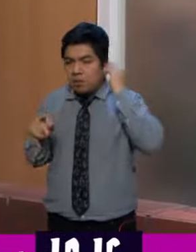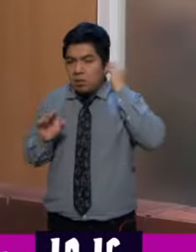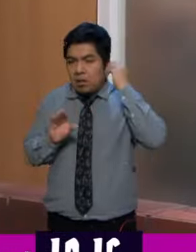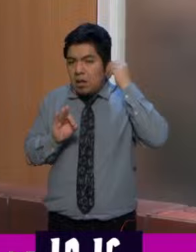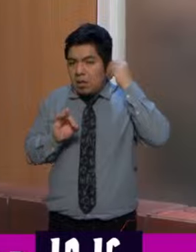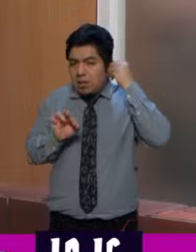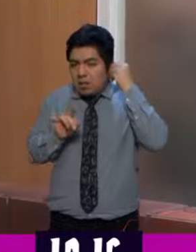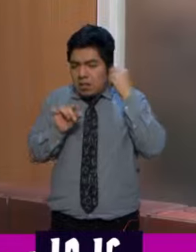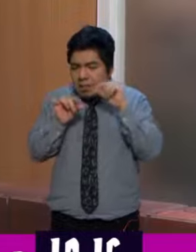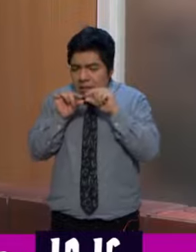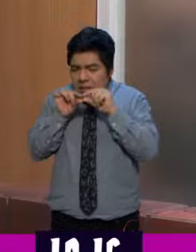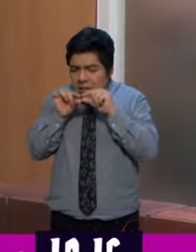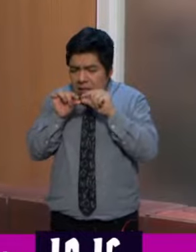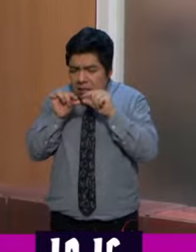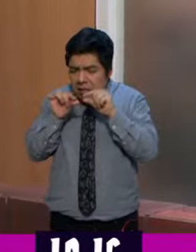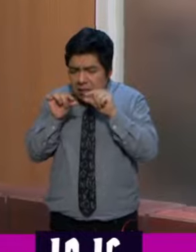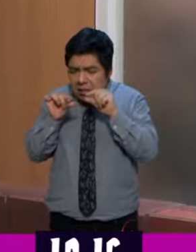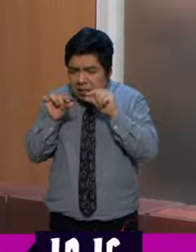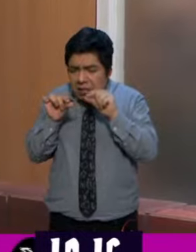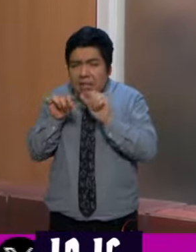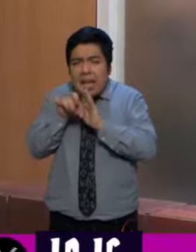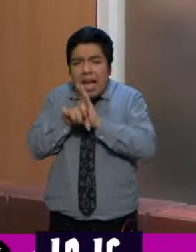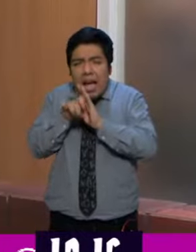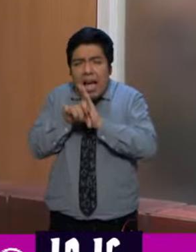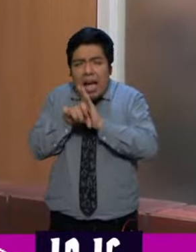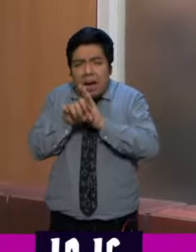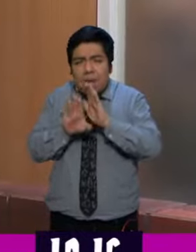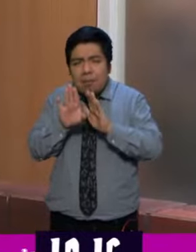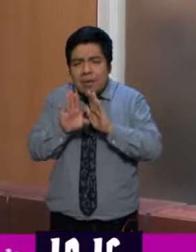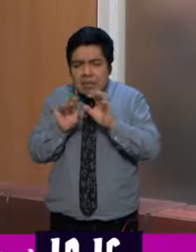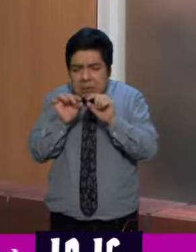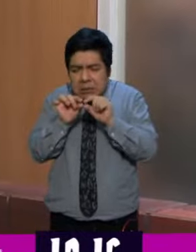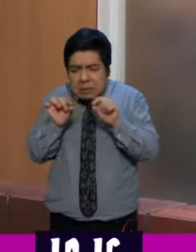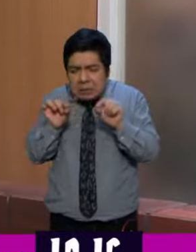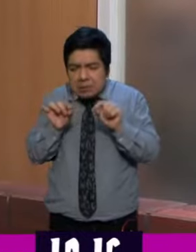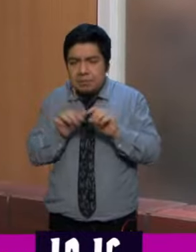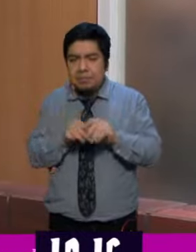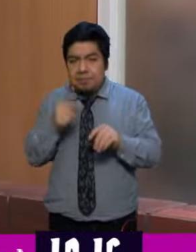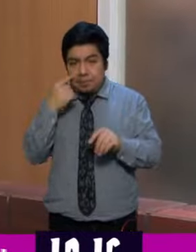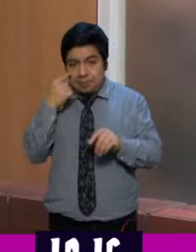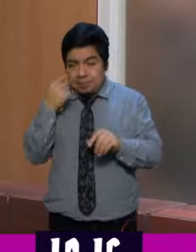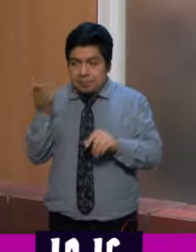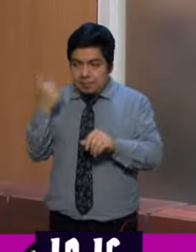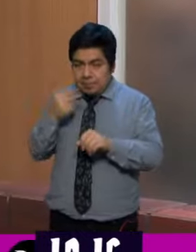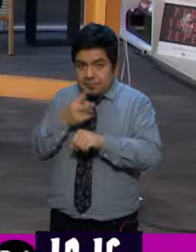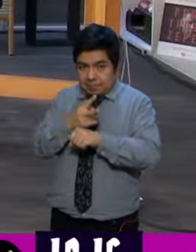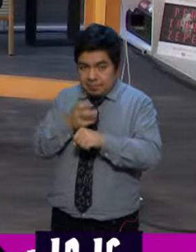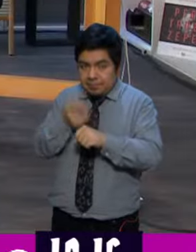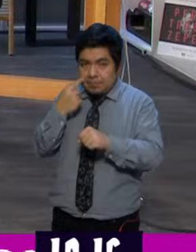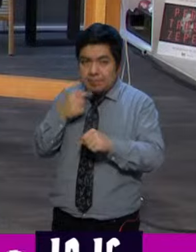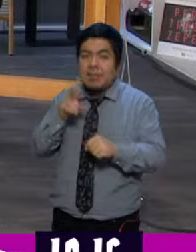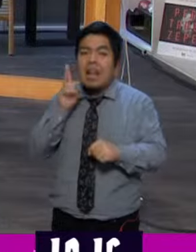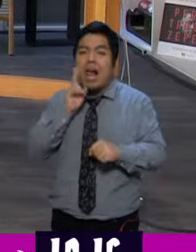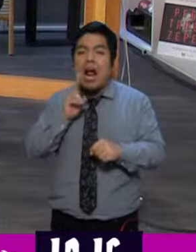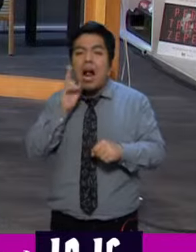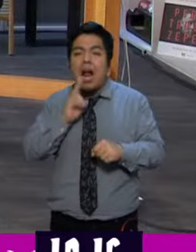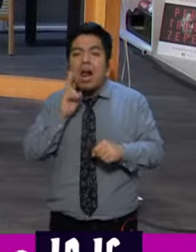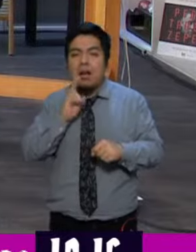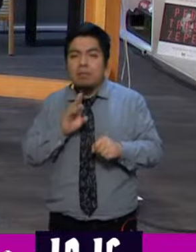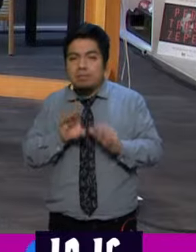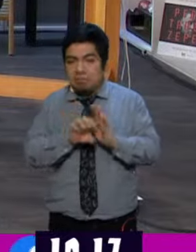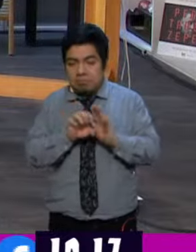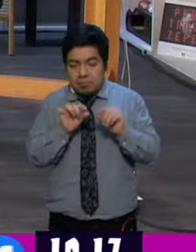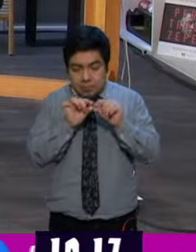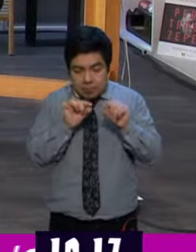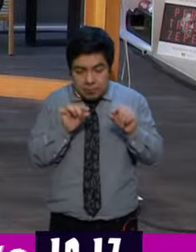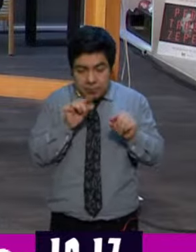Es tan delgadito el jamón que parece una calcomanía. Pero, ¿sabe qué? Yo le invito a que haga un experimento artístico. ¿Cómo? Quite usted el